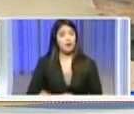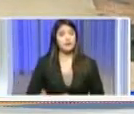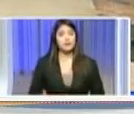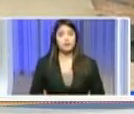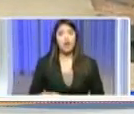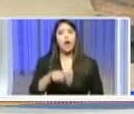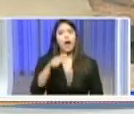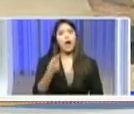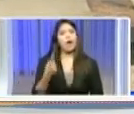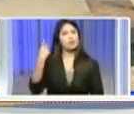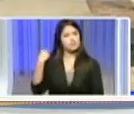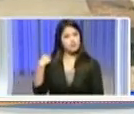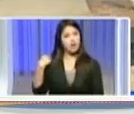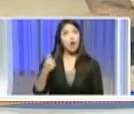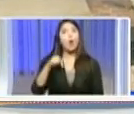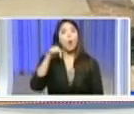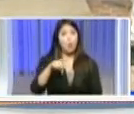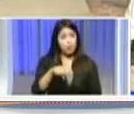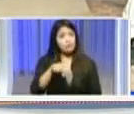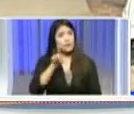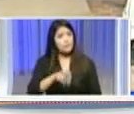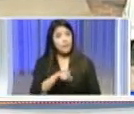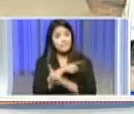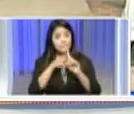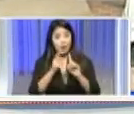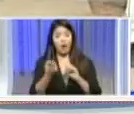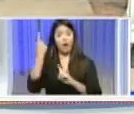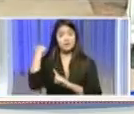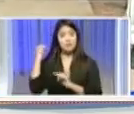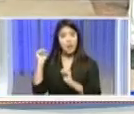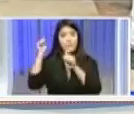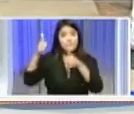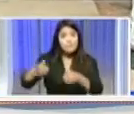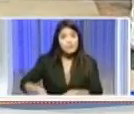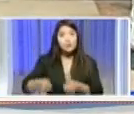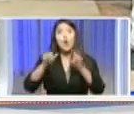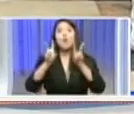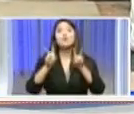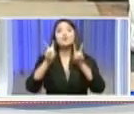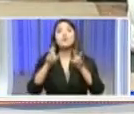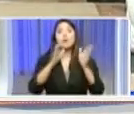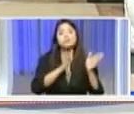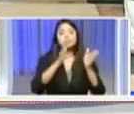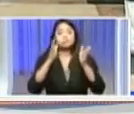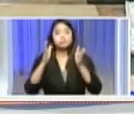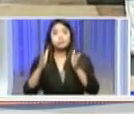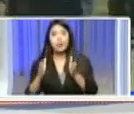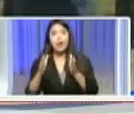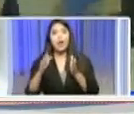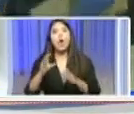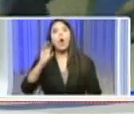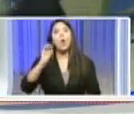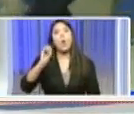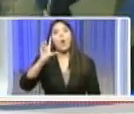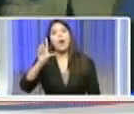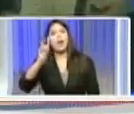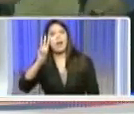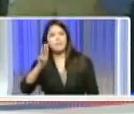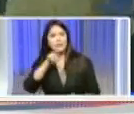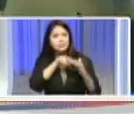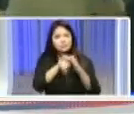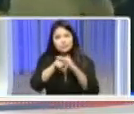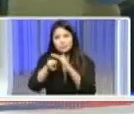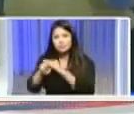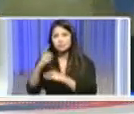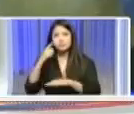hoy, pero ayer inicié la nueva etapa de la OLP